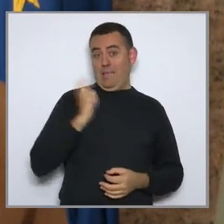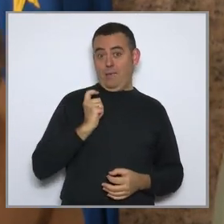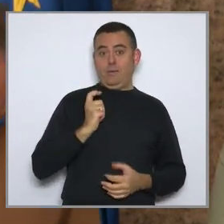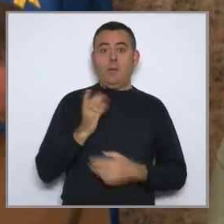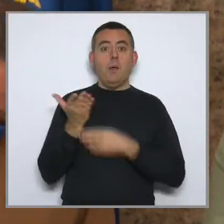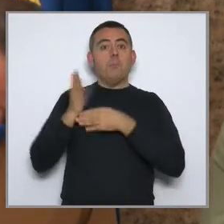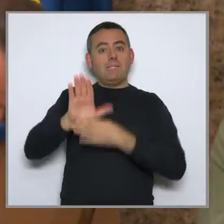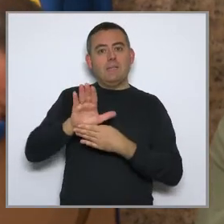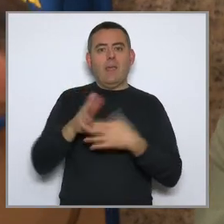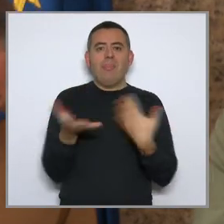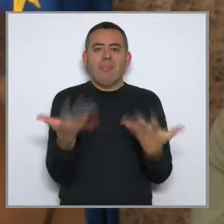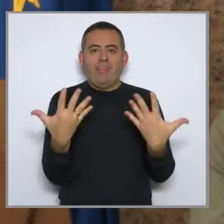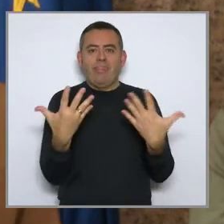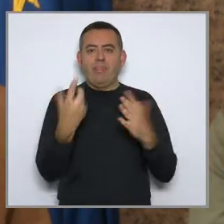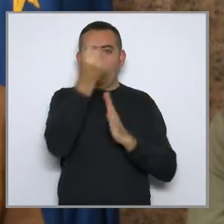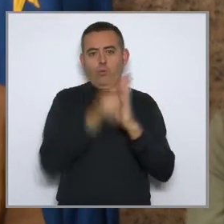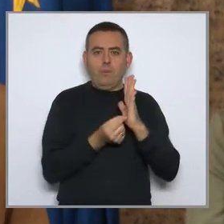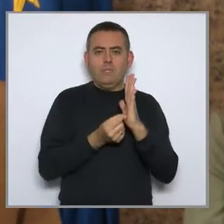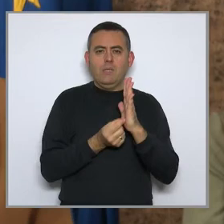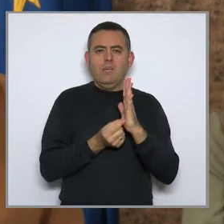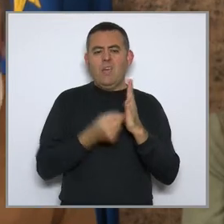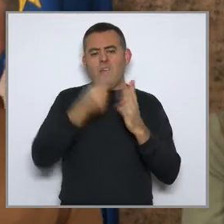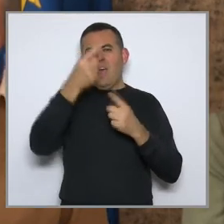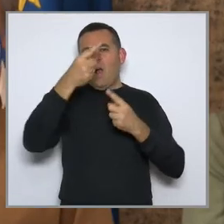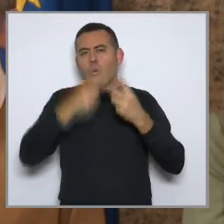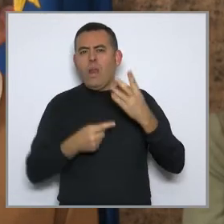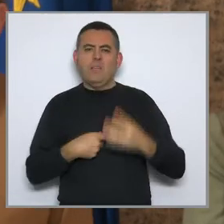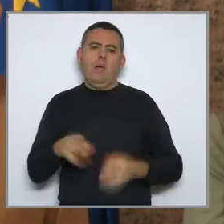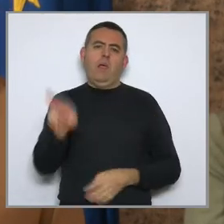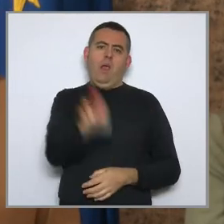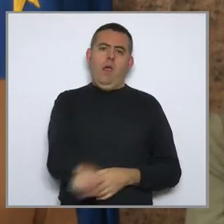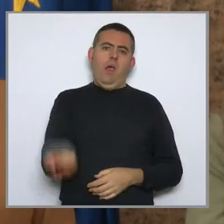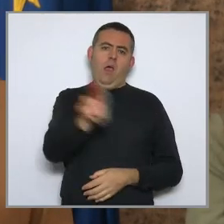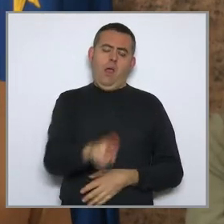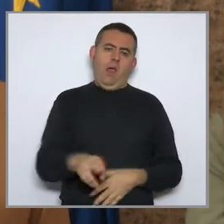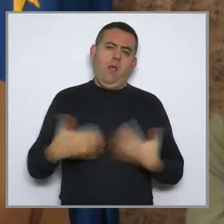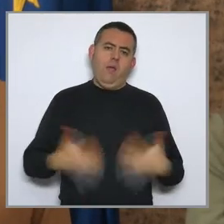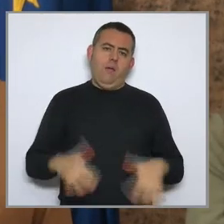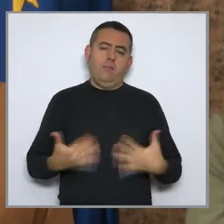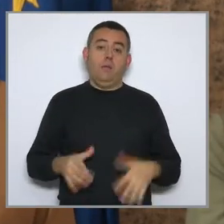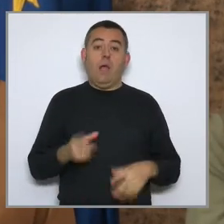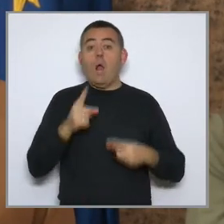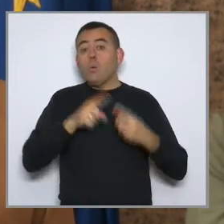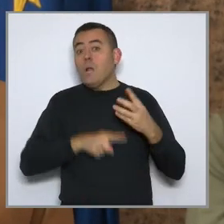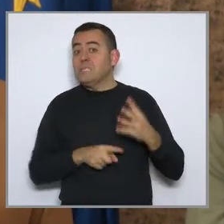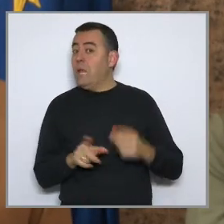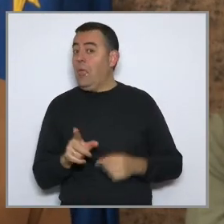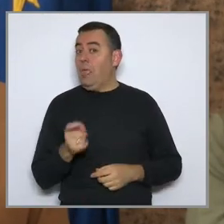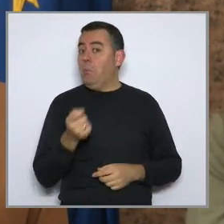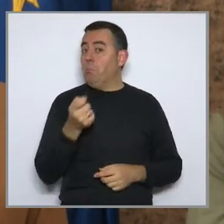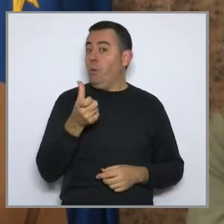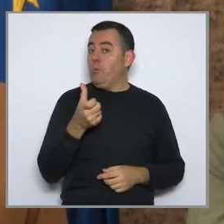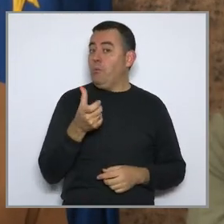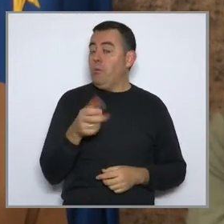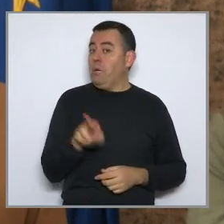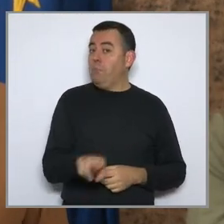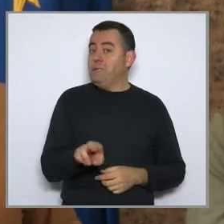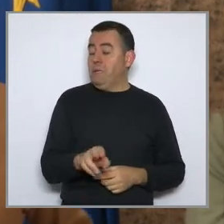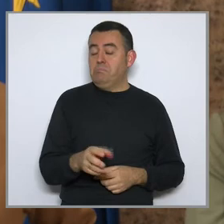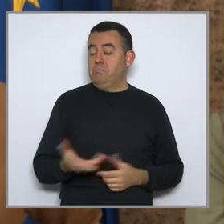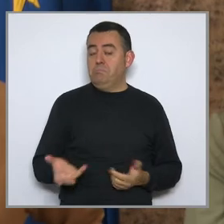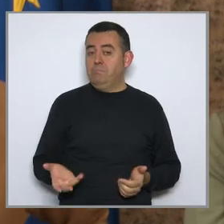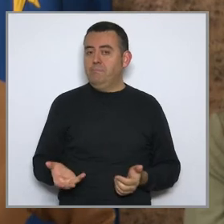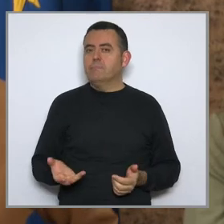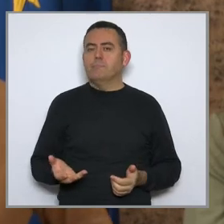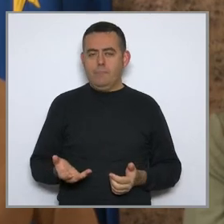cuestiones algunas que se han reiterado, otras no tanto, pero en este momento más que nunca, cuando además el estrés hospitalario es